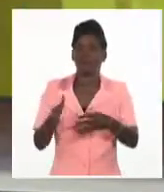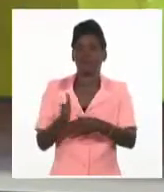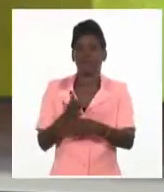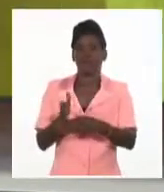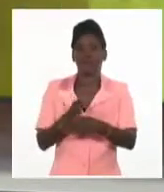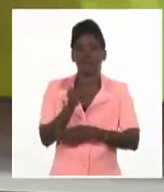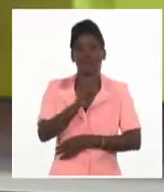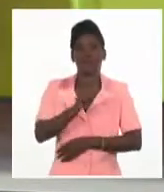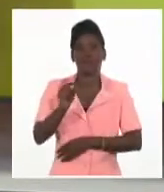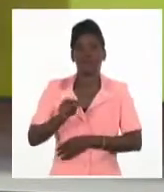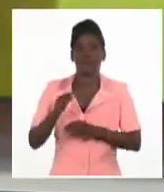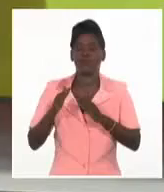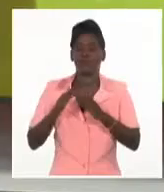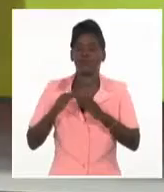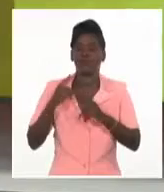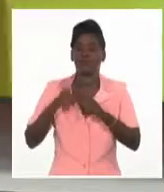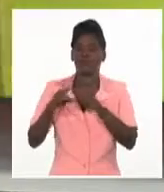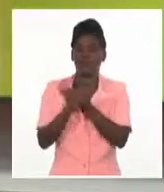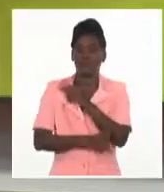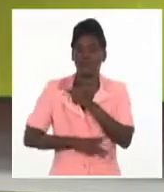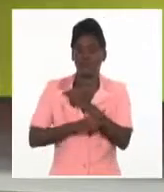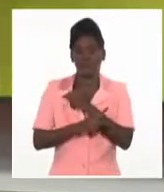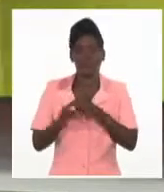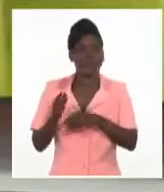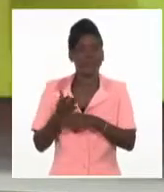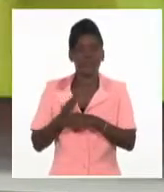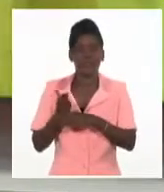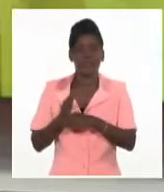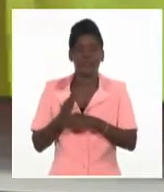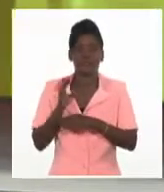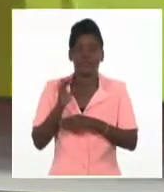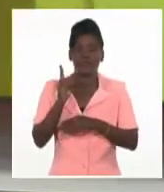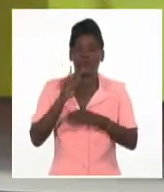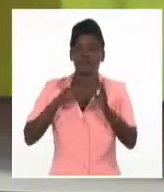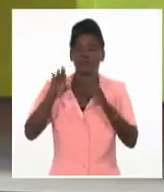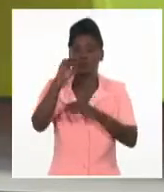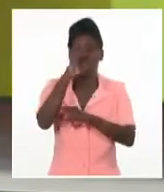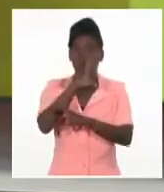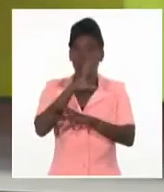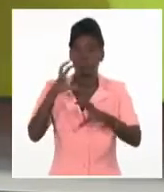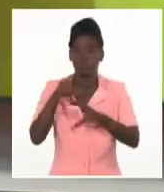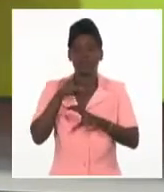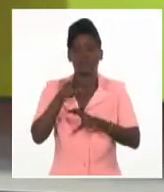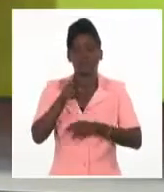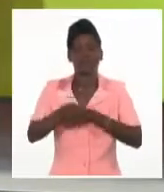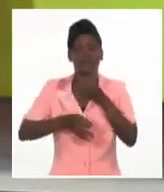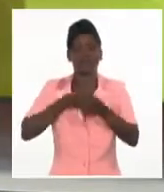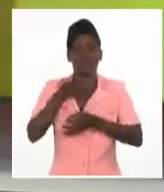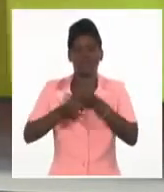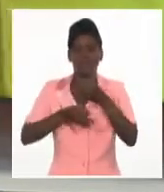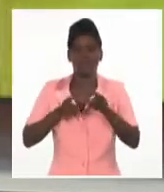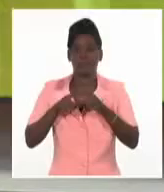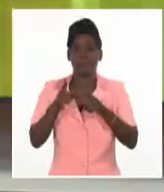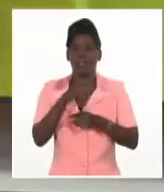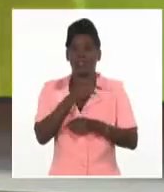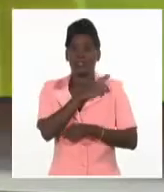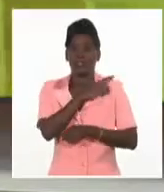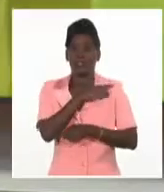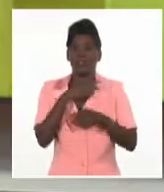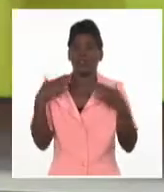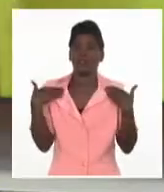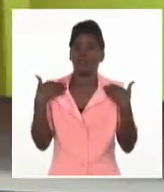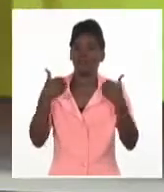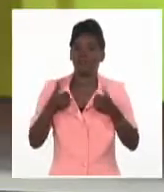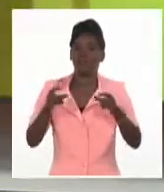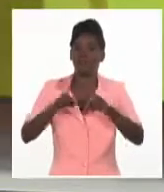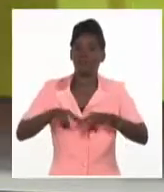en el exterior. Sobre la significación de la cita, el doctor en ciencias Antonio Aja Díaz, director del Centro de Estudios Demográficos de la Universidad de